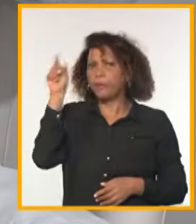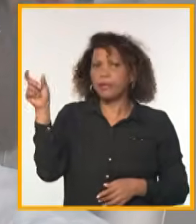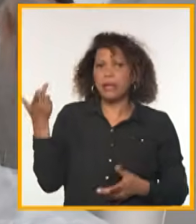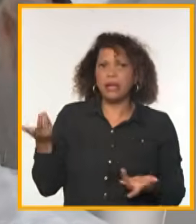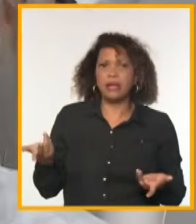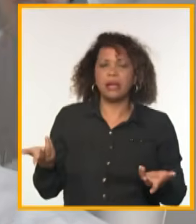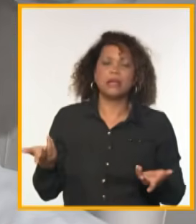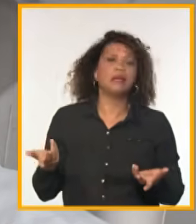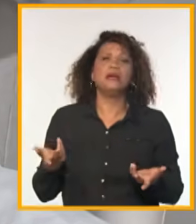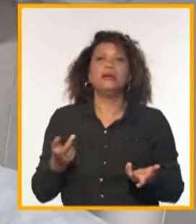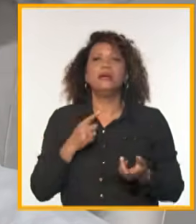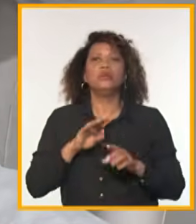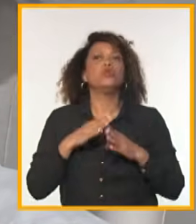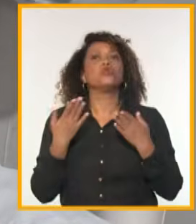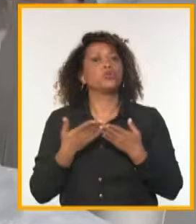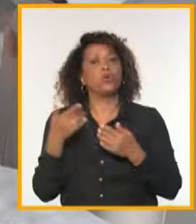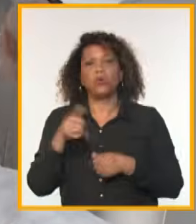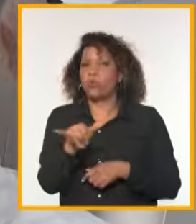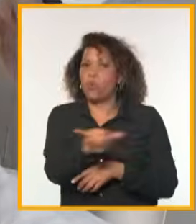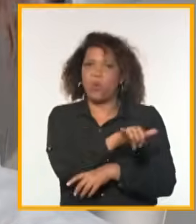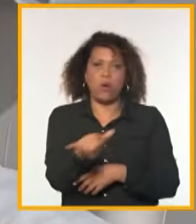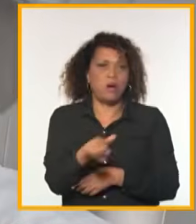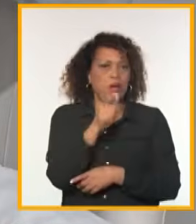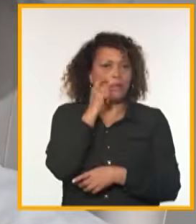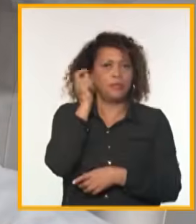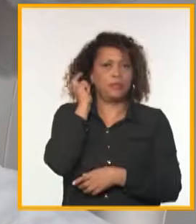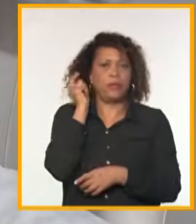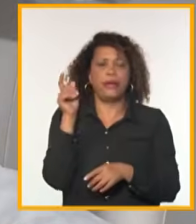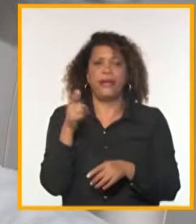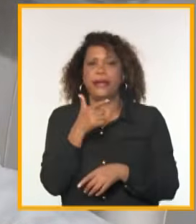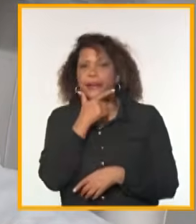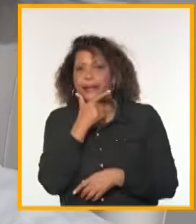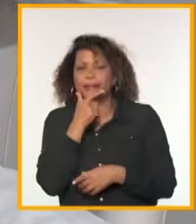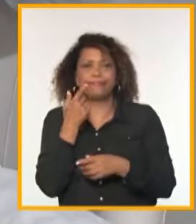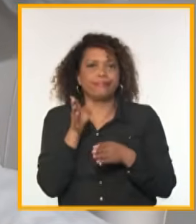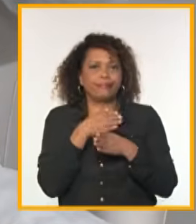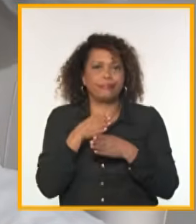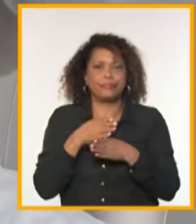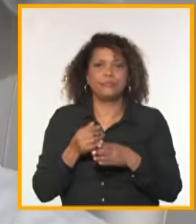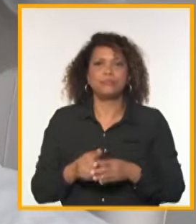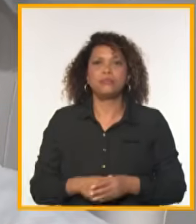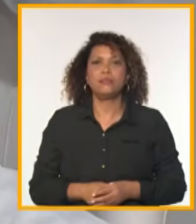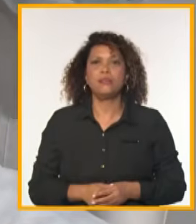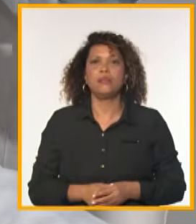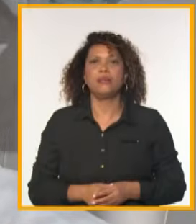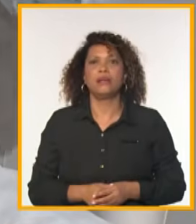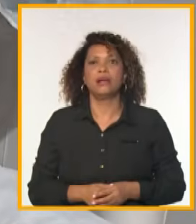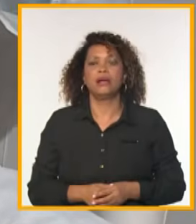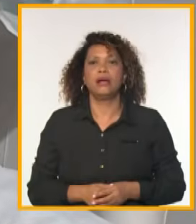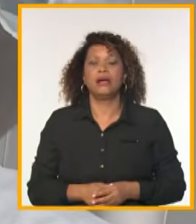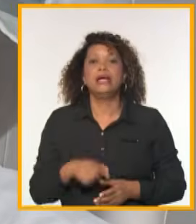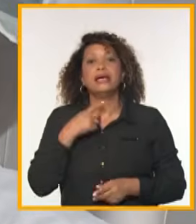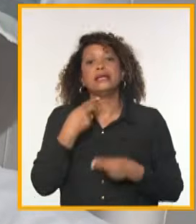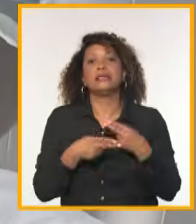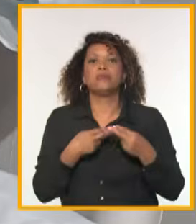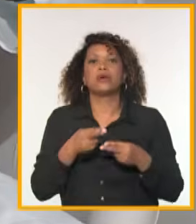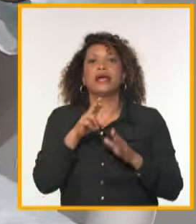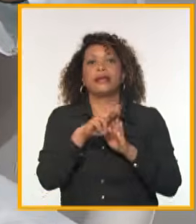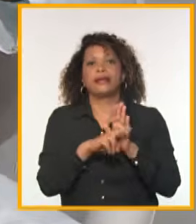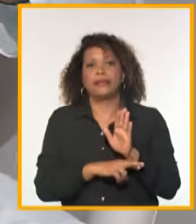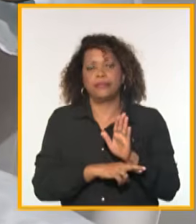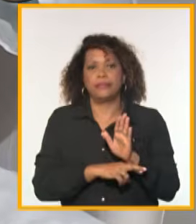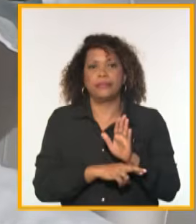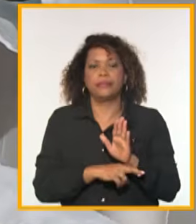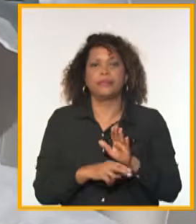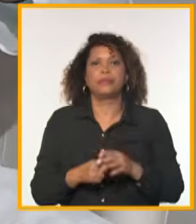en un hospital todos tenemos que ser iguales, tenemos que tener las mismas reglas. Entonces empezamos a hacer un reglamento, pero más que reglamento, porque cuando el